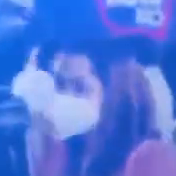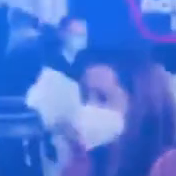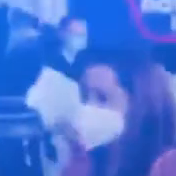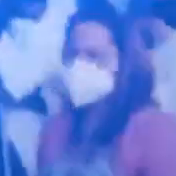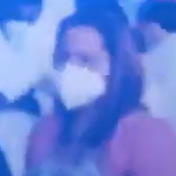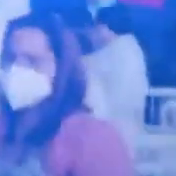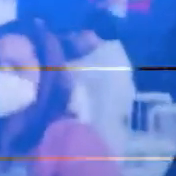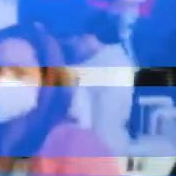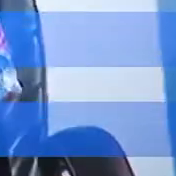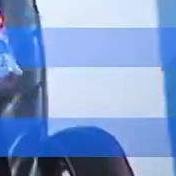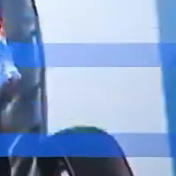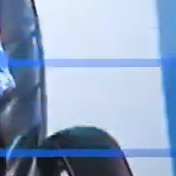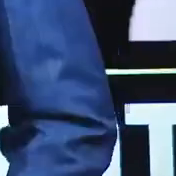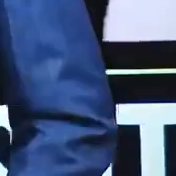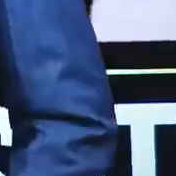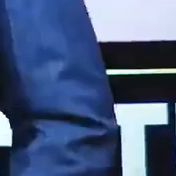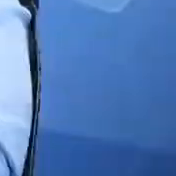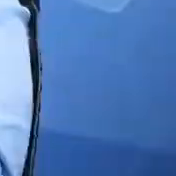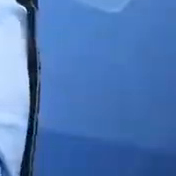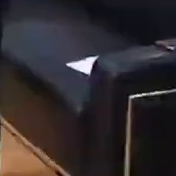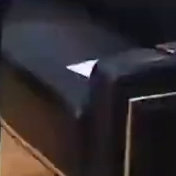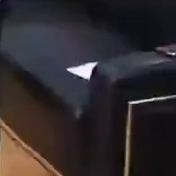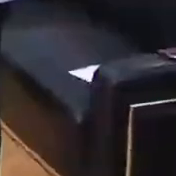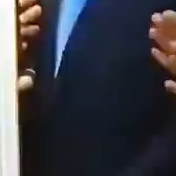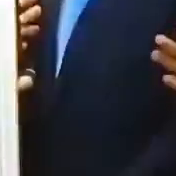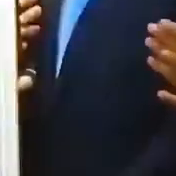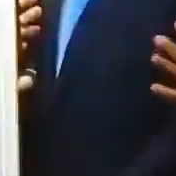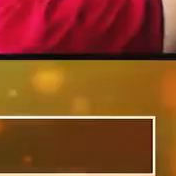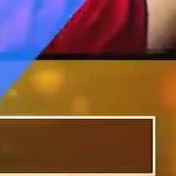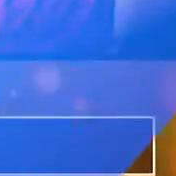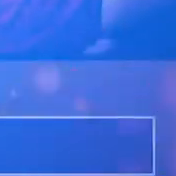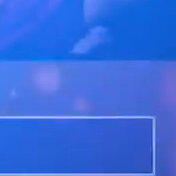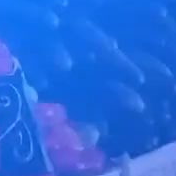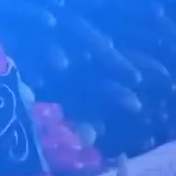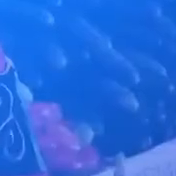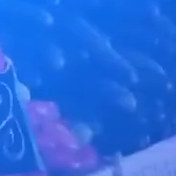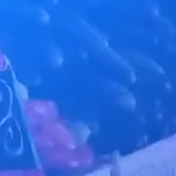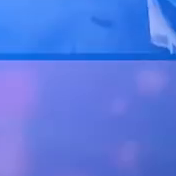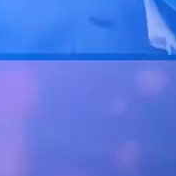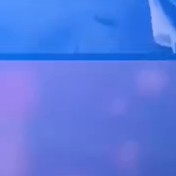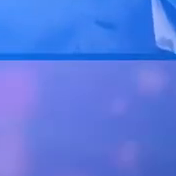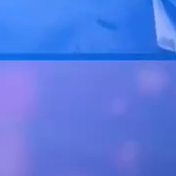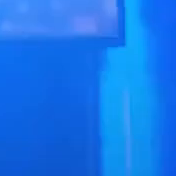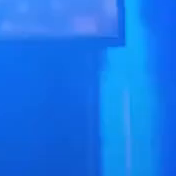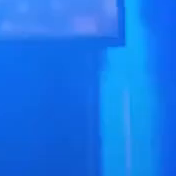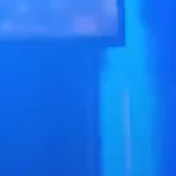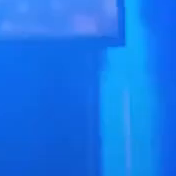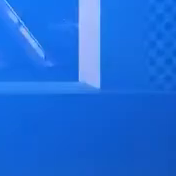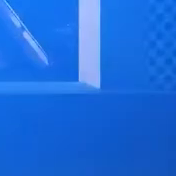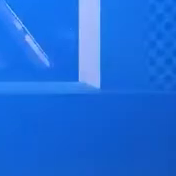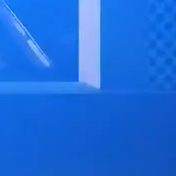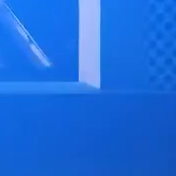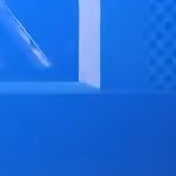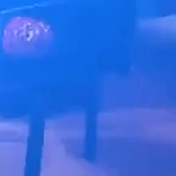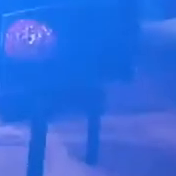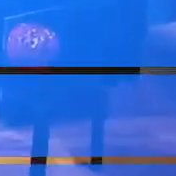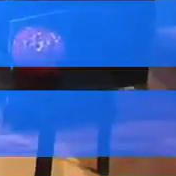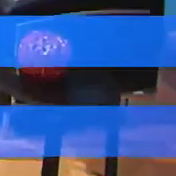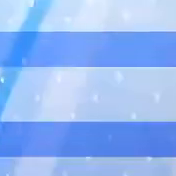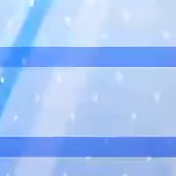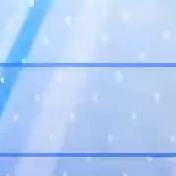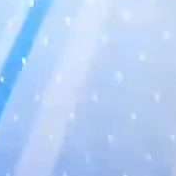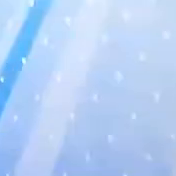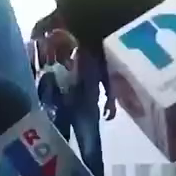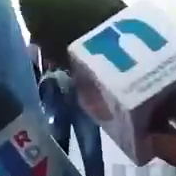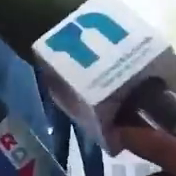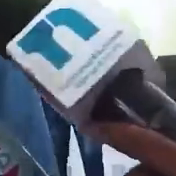presidente de la República. Programa informativo matutino presentado por un equipo de destacados periodistas y expertos que ayudan a los